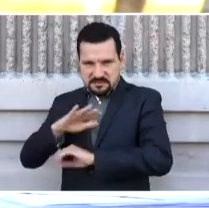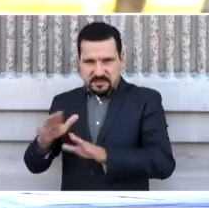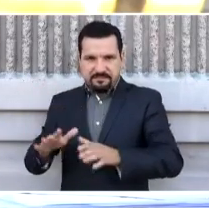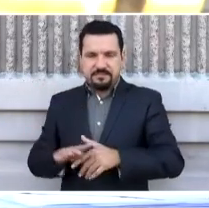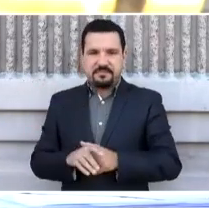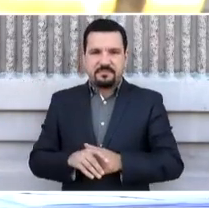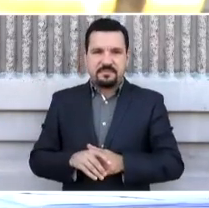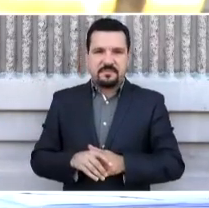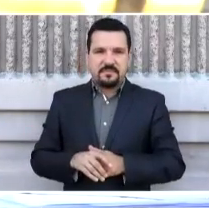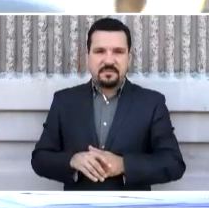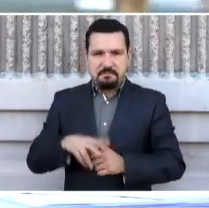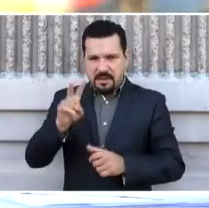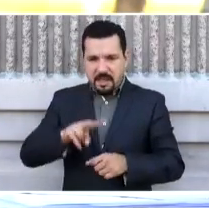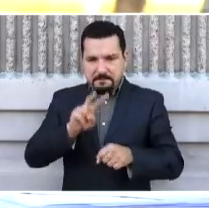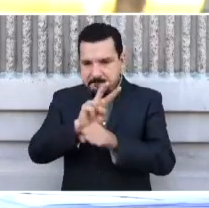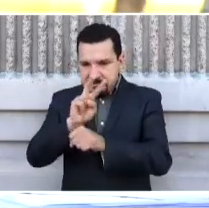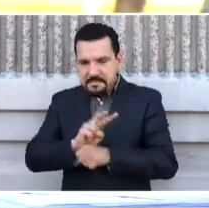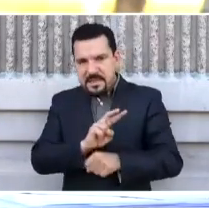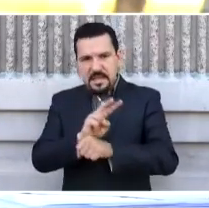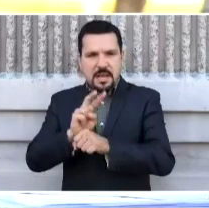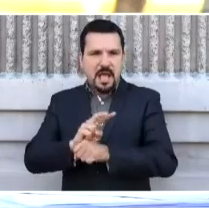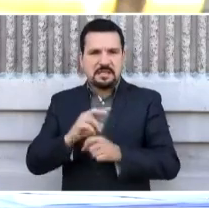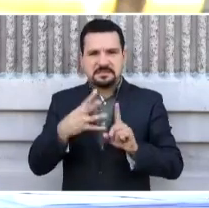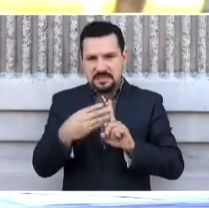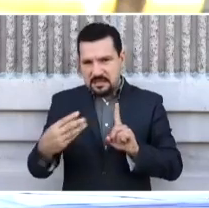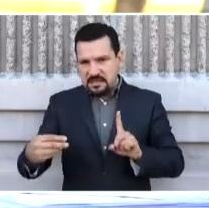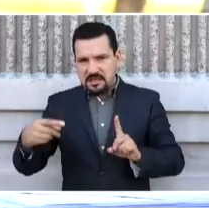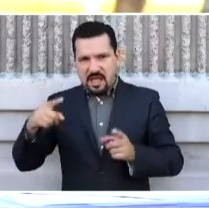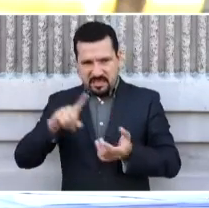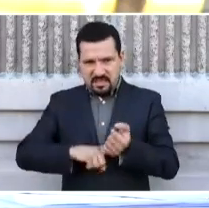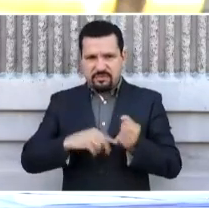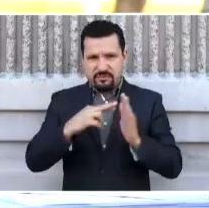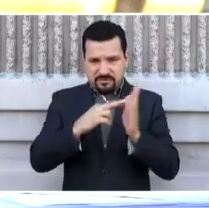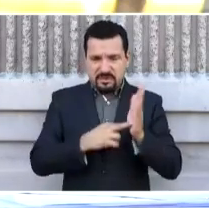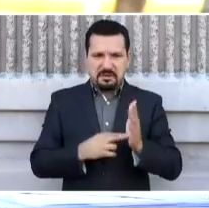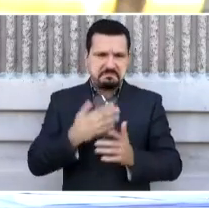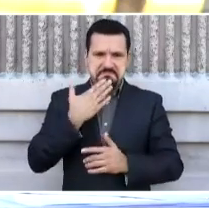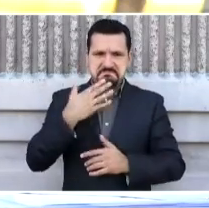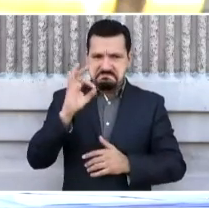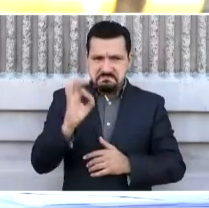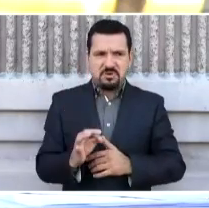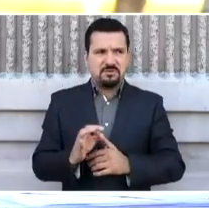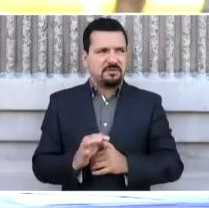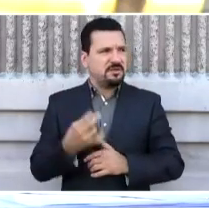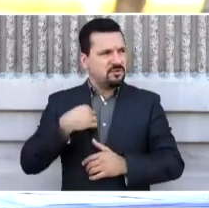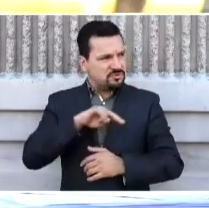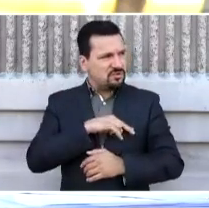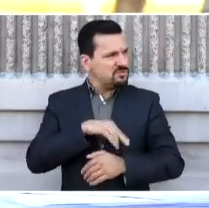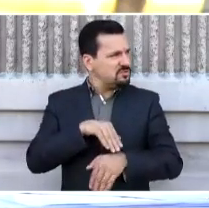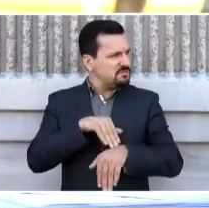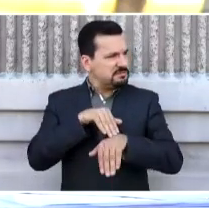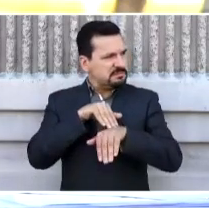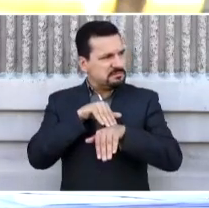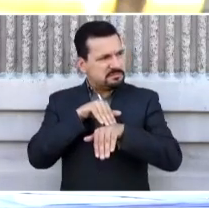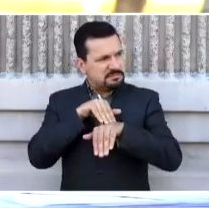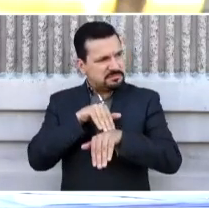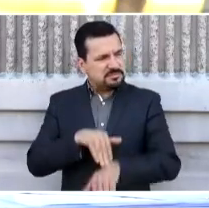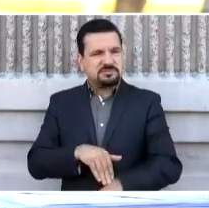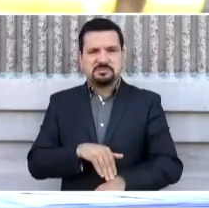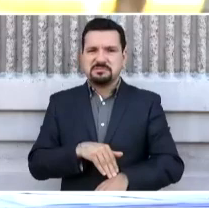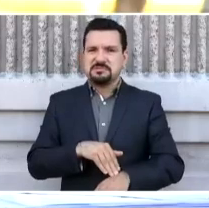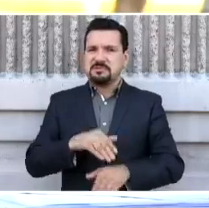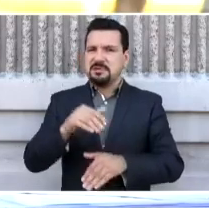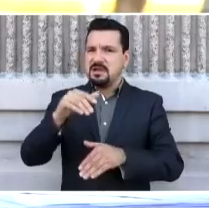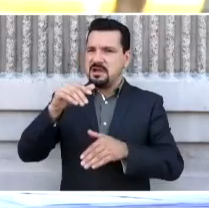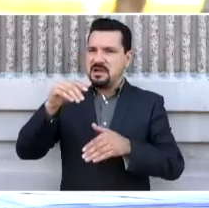Sonora es muy bueno. Entonces, los protocolos que vamos a seguir son en estricto apego a los lineamientos establecidos y